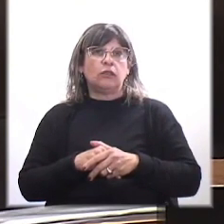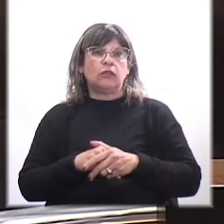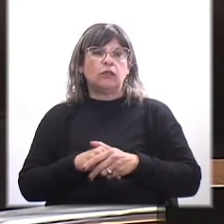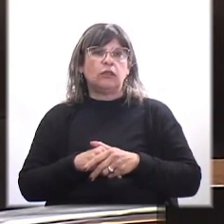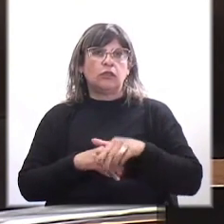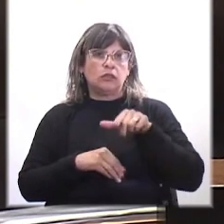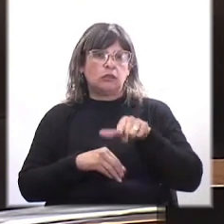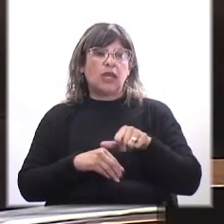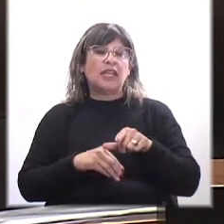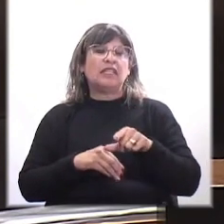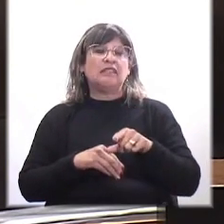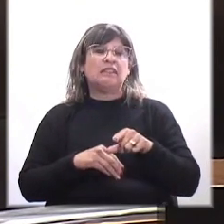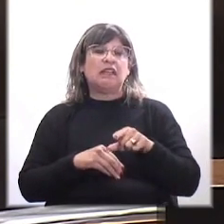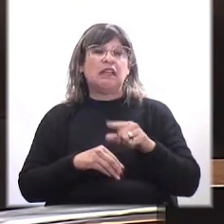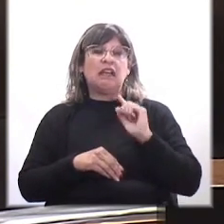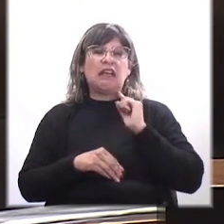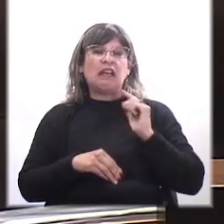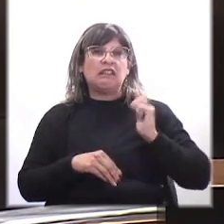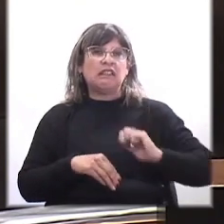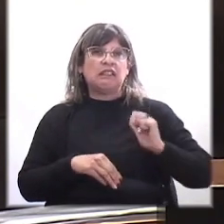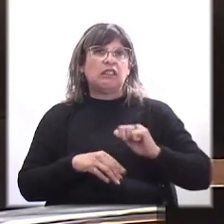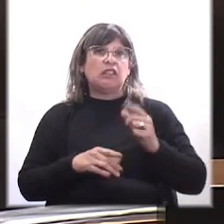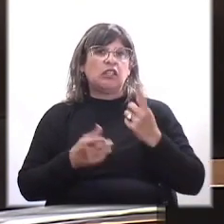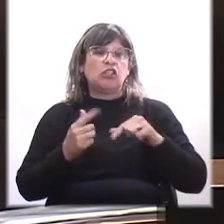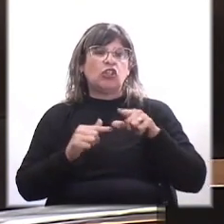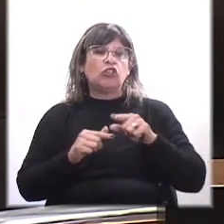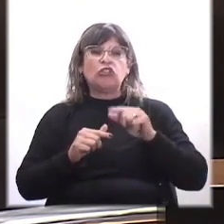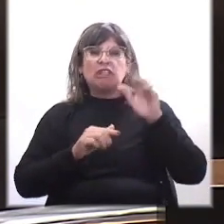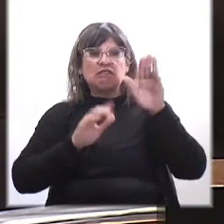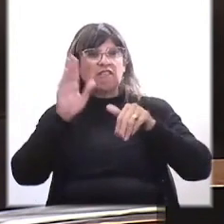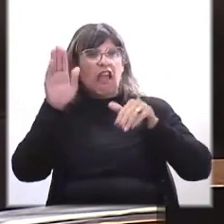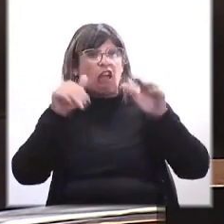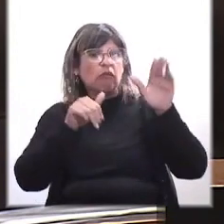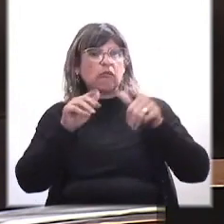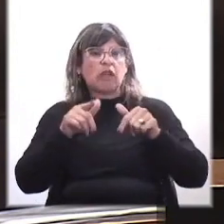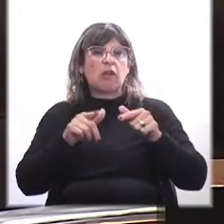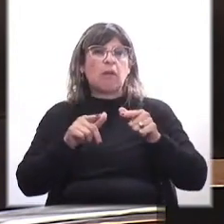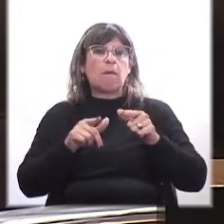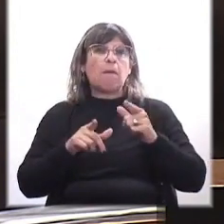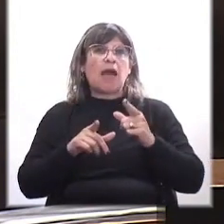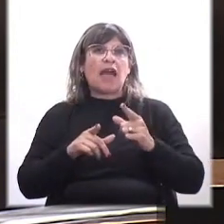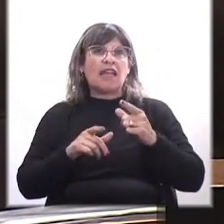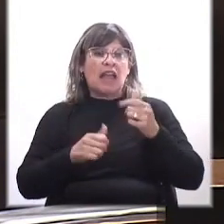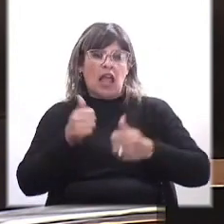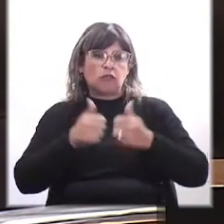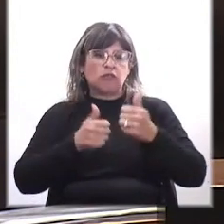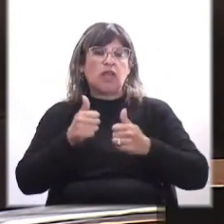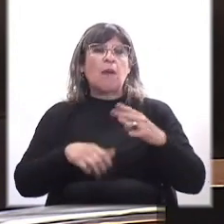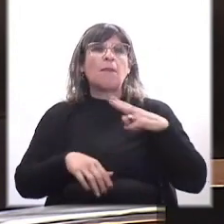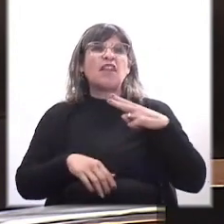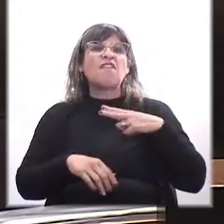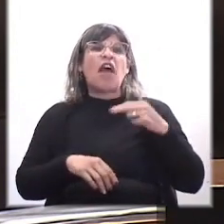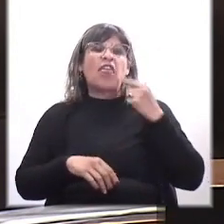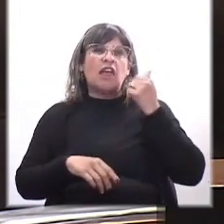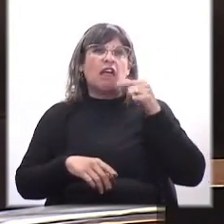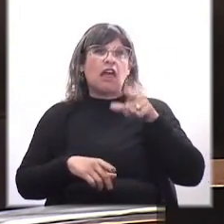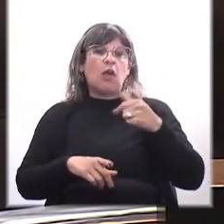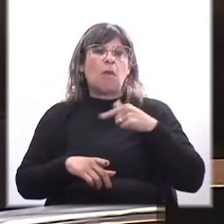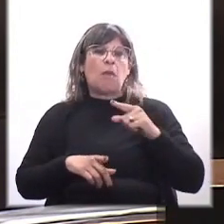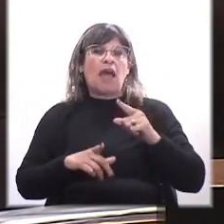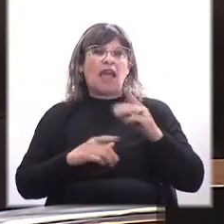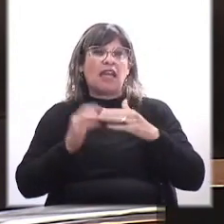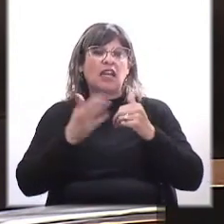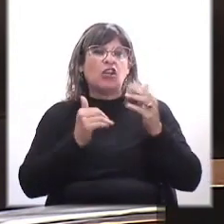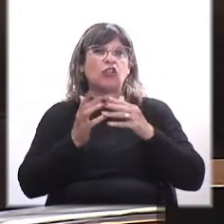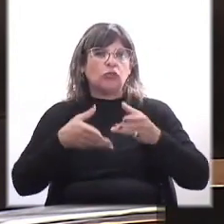Gas Sayago, Sociedad Anónima, en ese entonces realiza una convocatoria para participar en una licitación privada para la construcción de un